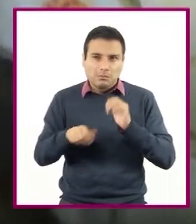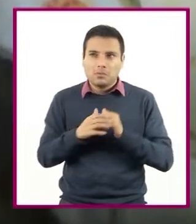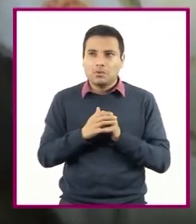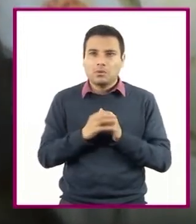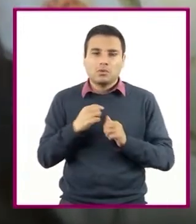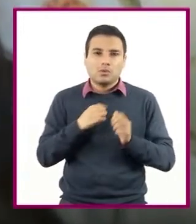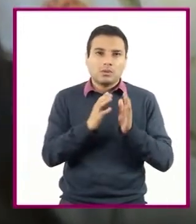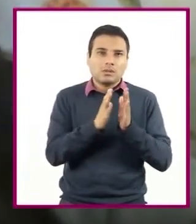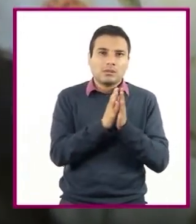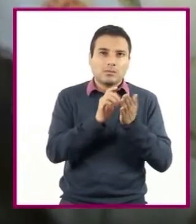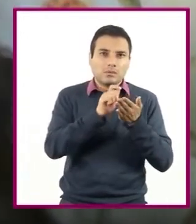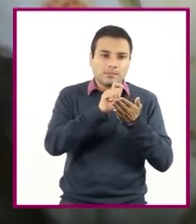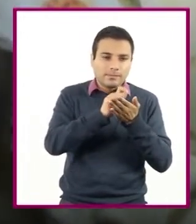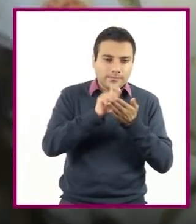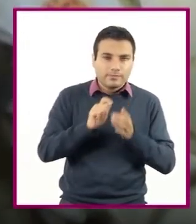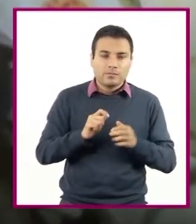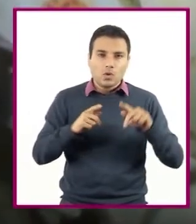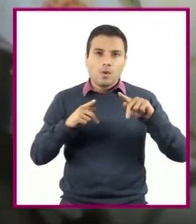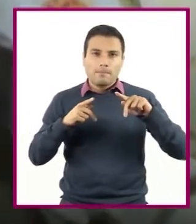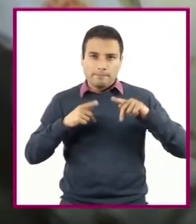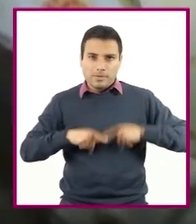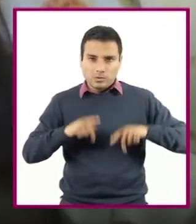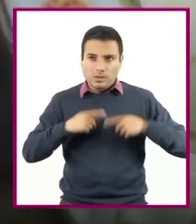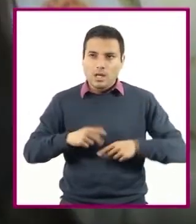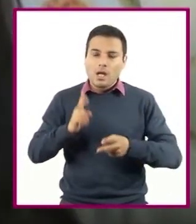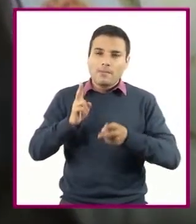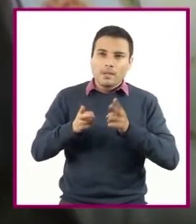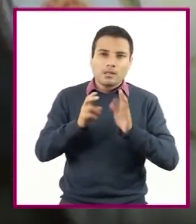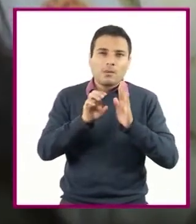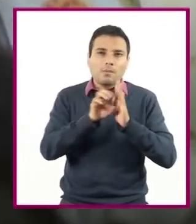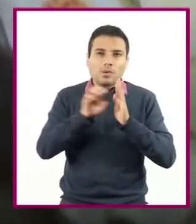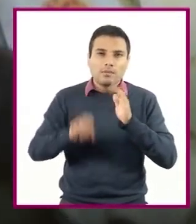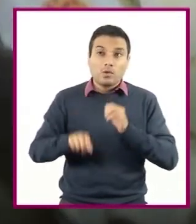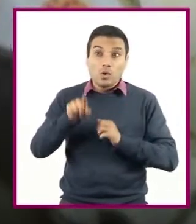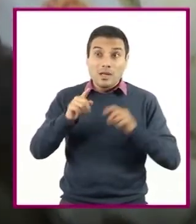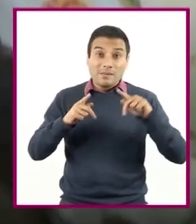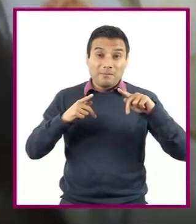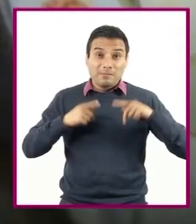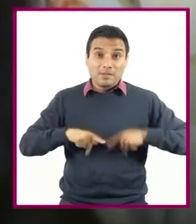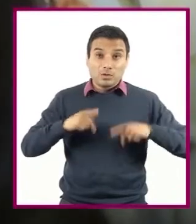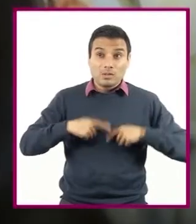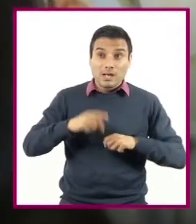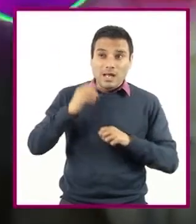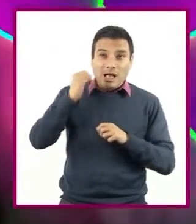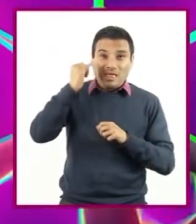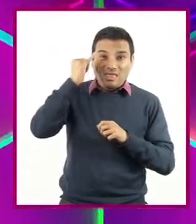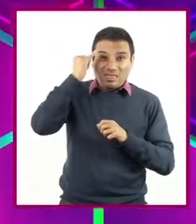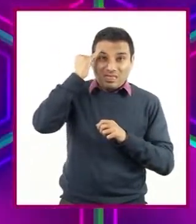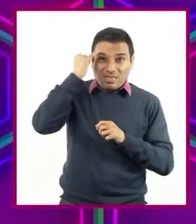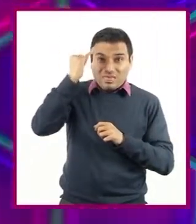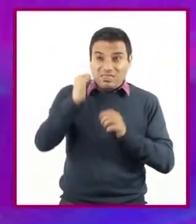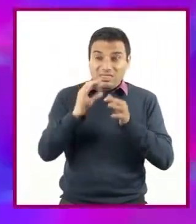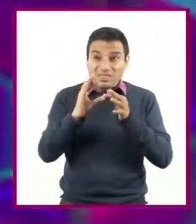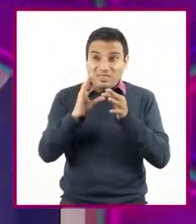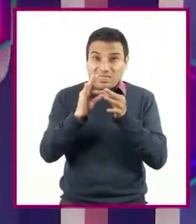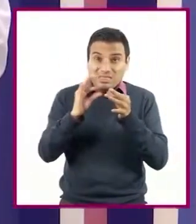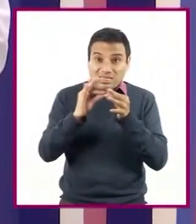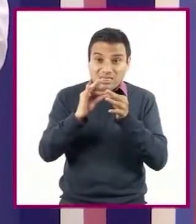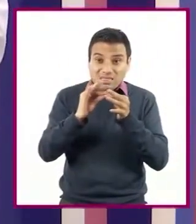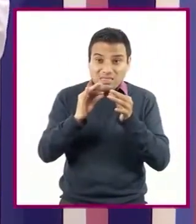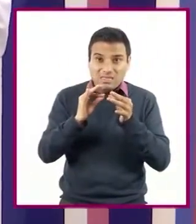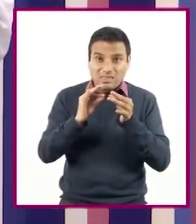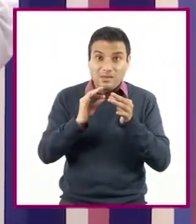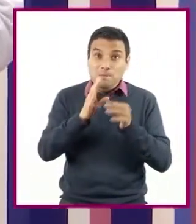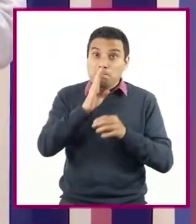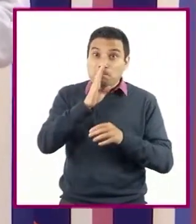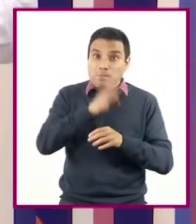alguna conversación con alguna persona al referirme a un plan. Un plan maquiavélico. Me parece